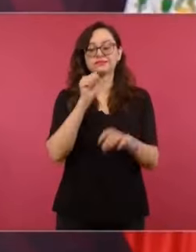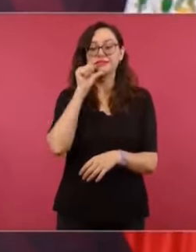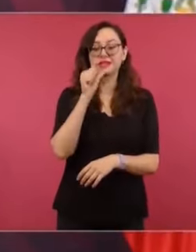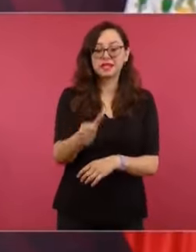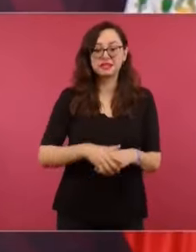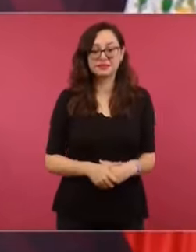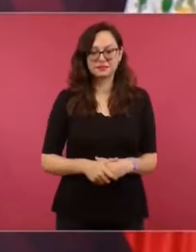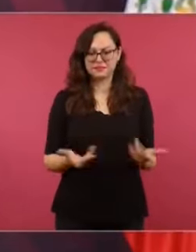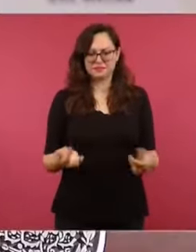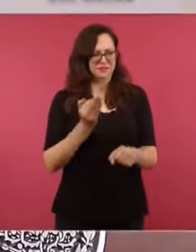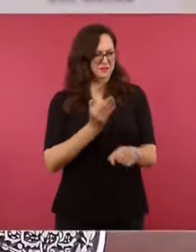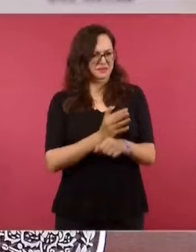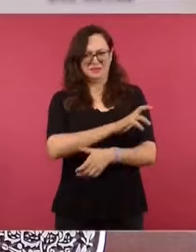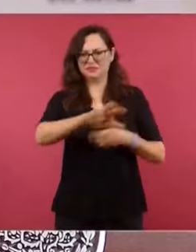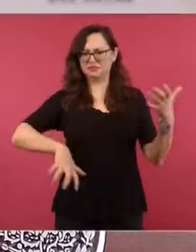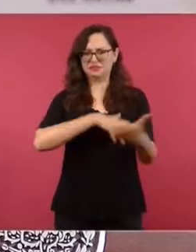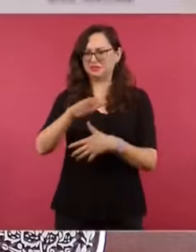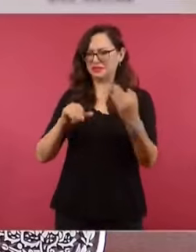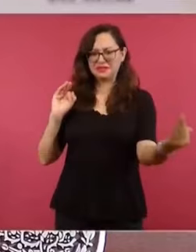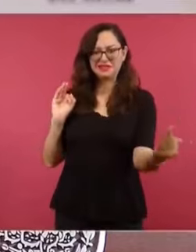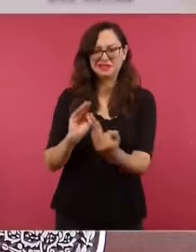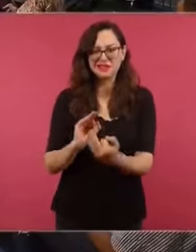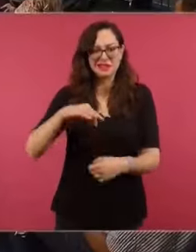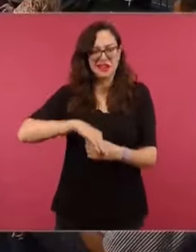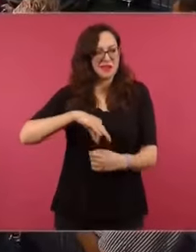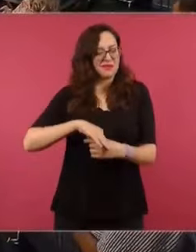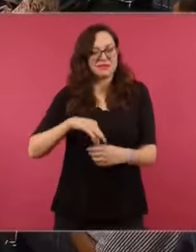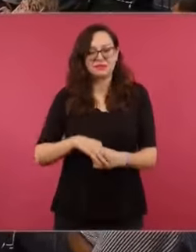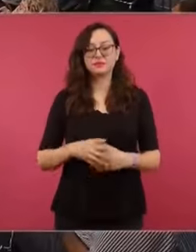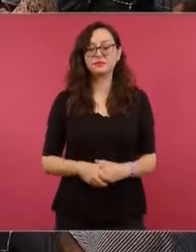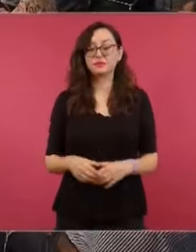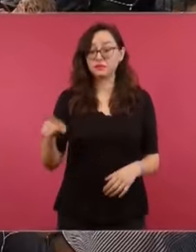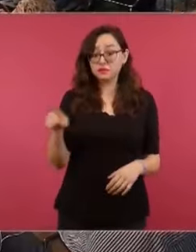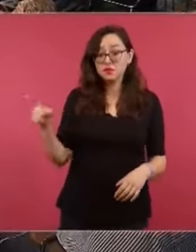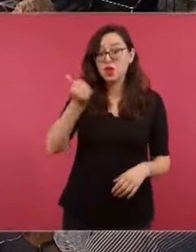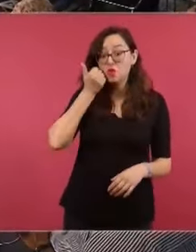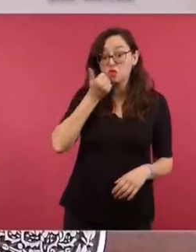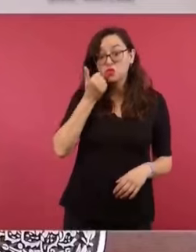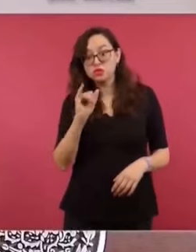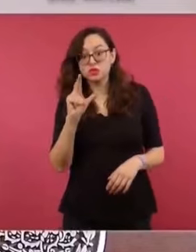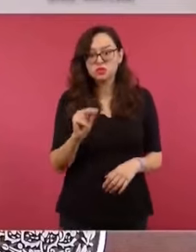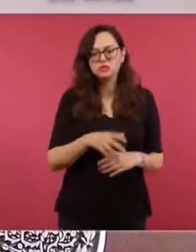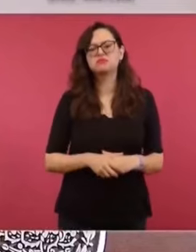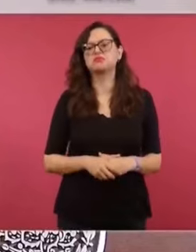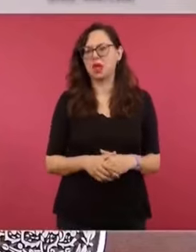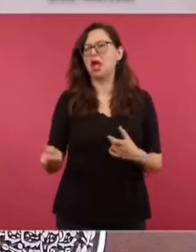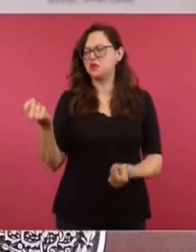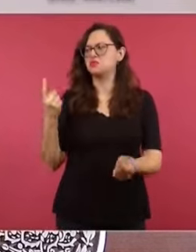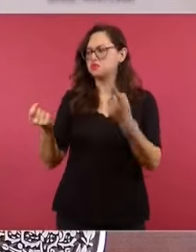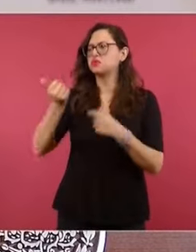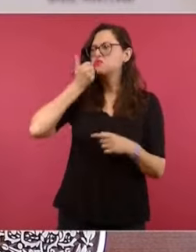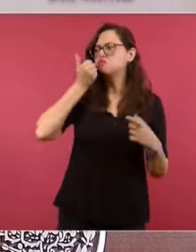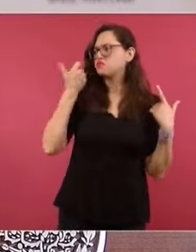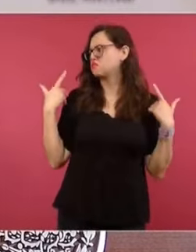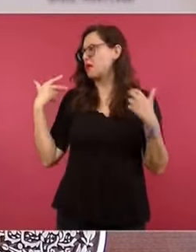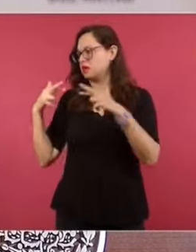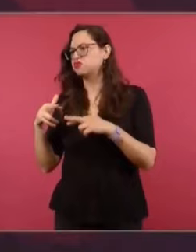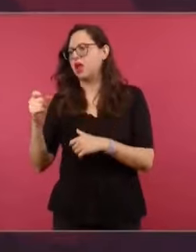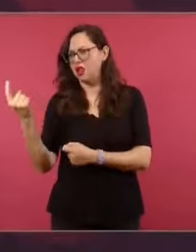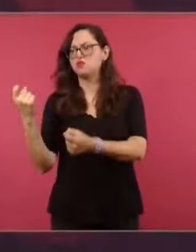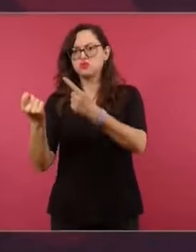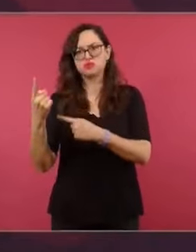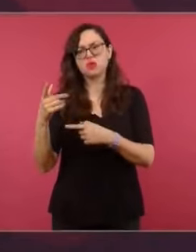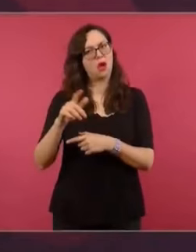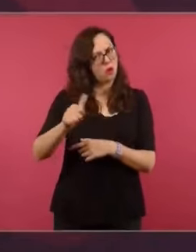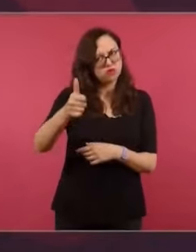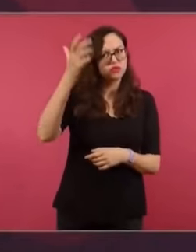en vísperas de las elecciones identificaron que eran normalistas o no están seguros de que hayan sido estud es un grupo deapa maestros otros